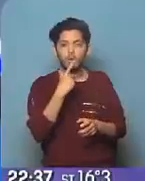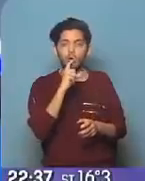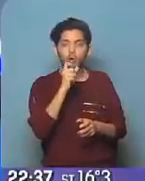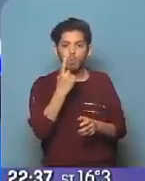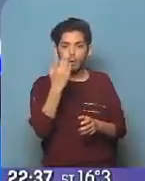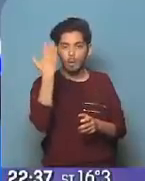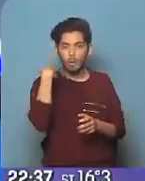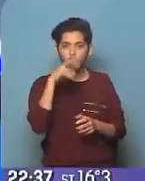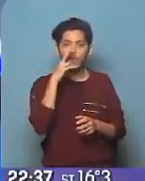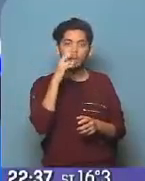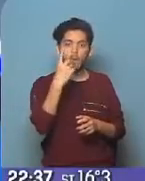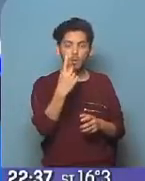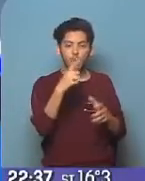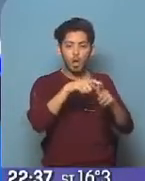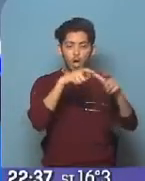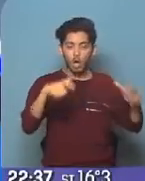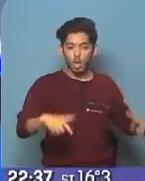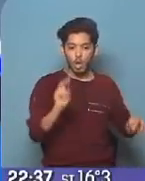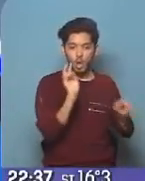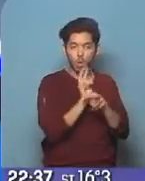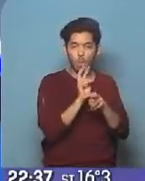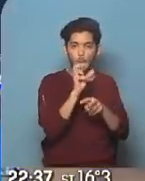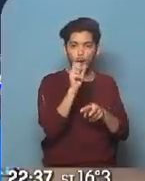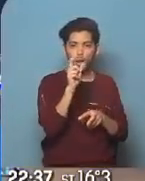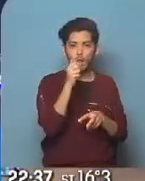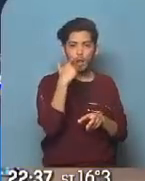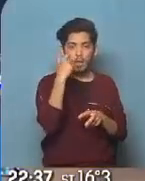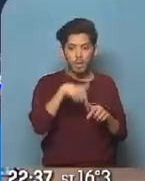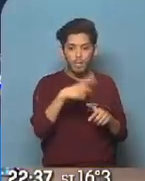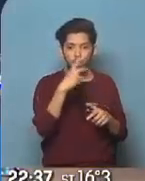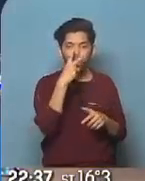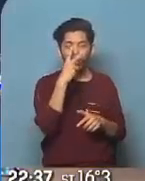en aquel 2001, escudo, claro, y este tratado en Polonia que vence en y 2021. República Checa.